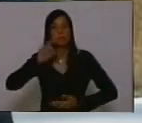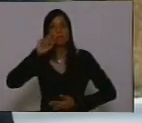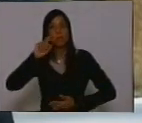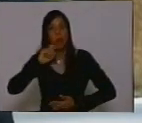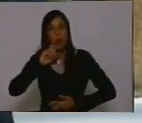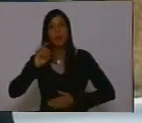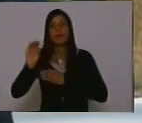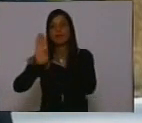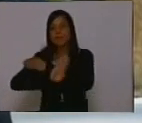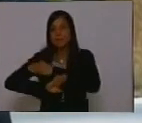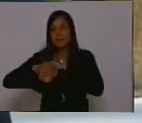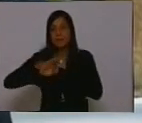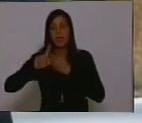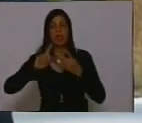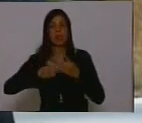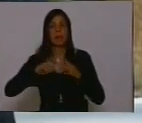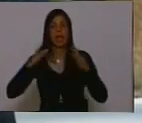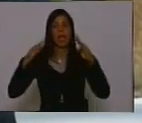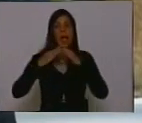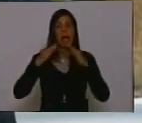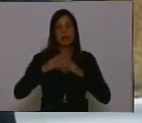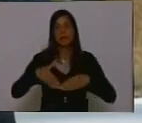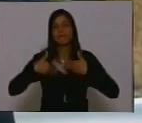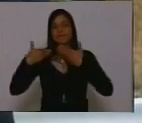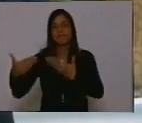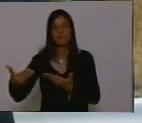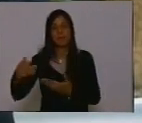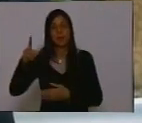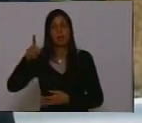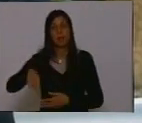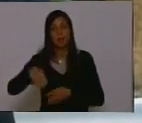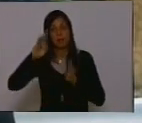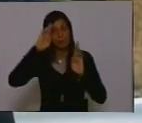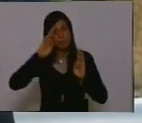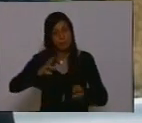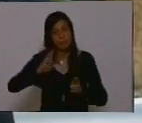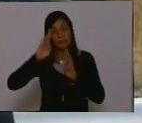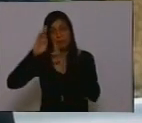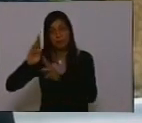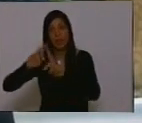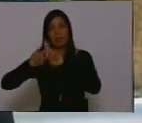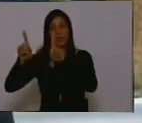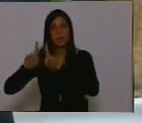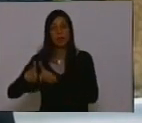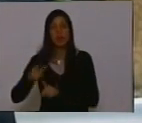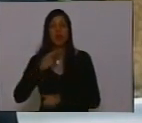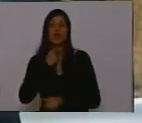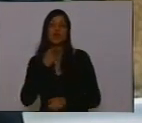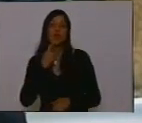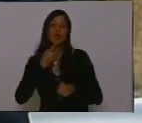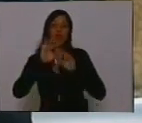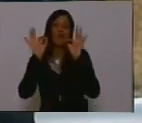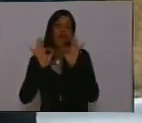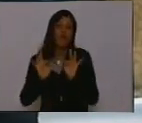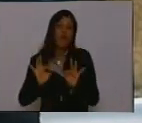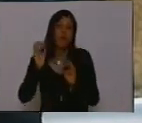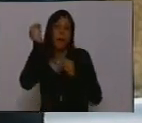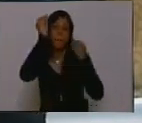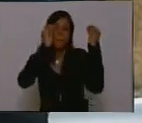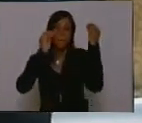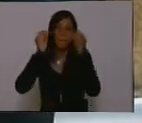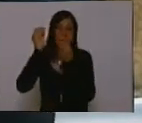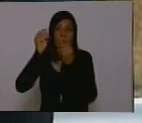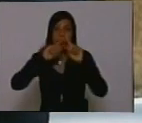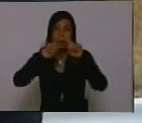vivienda y el reconocimiento a la diversidad de sus gustos, estilos y